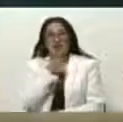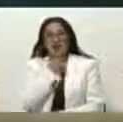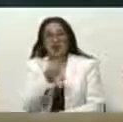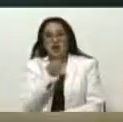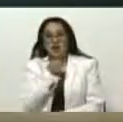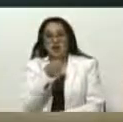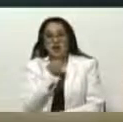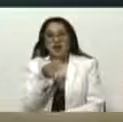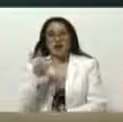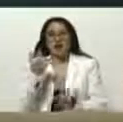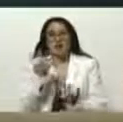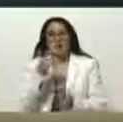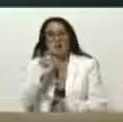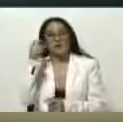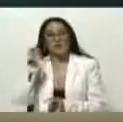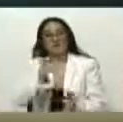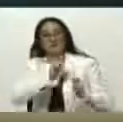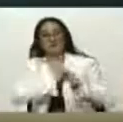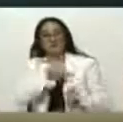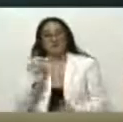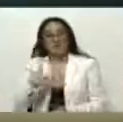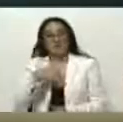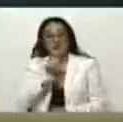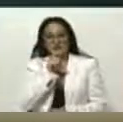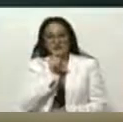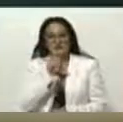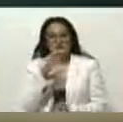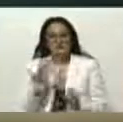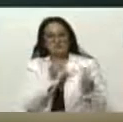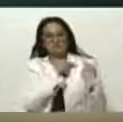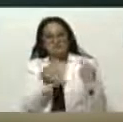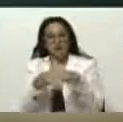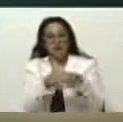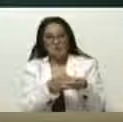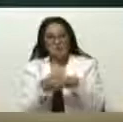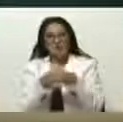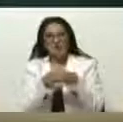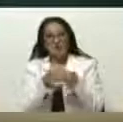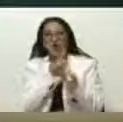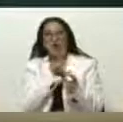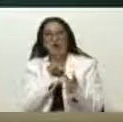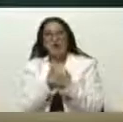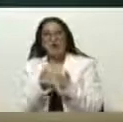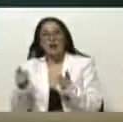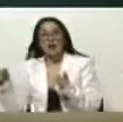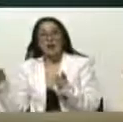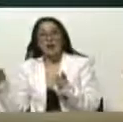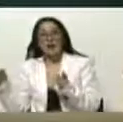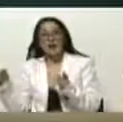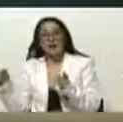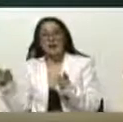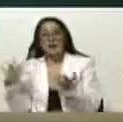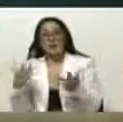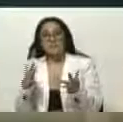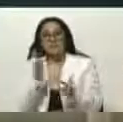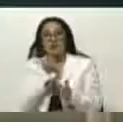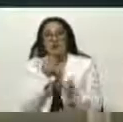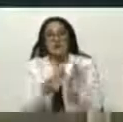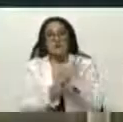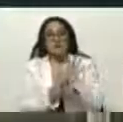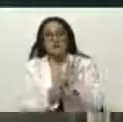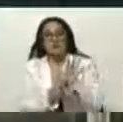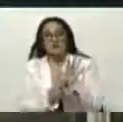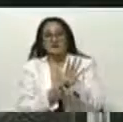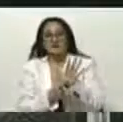recibido, que es encabezar una comisión a la que le pusimos un nombre muy largo. Menos mal que no tiene tarjeta de presentación ni